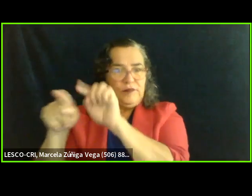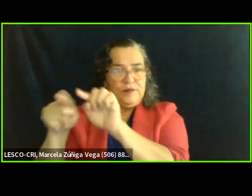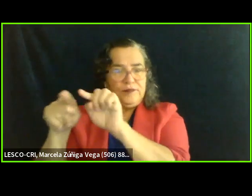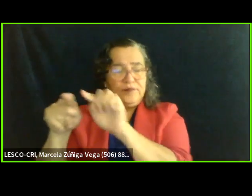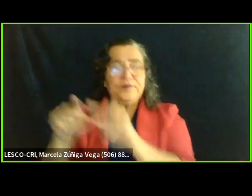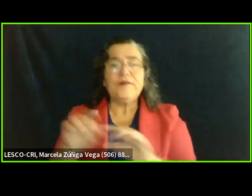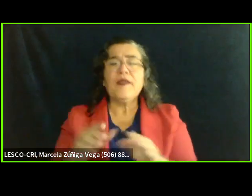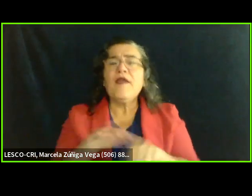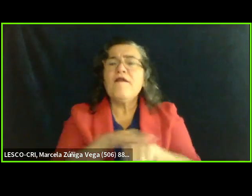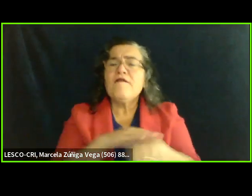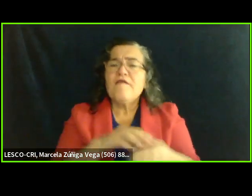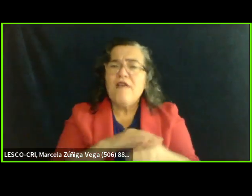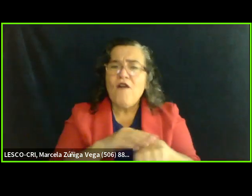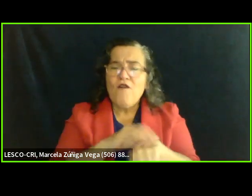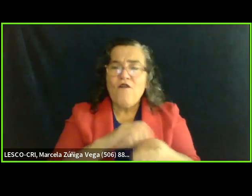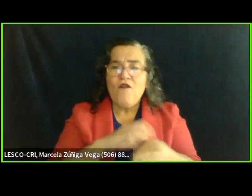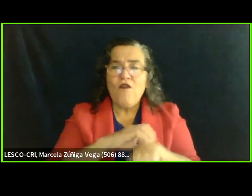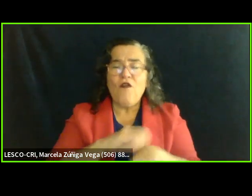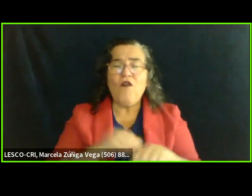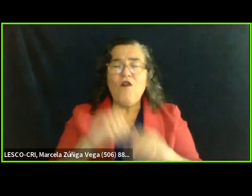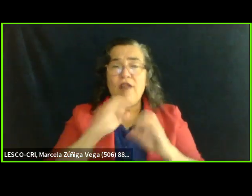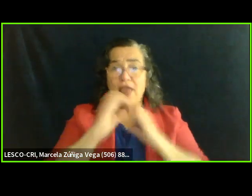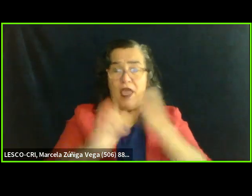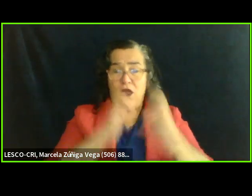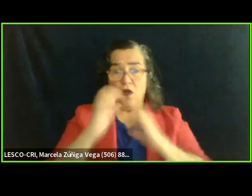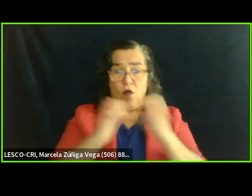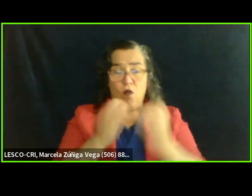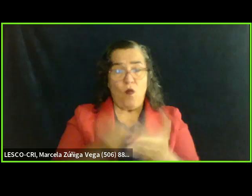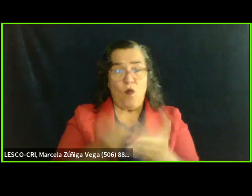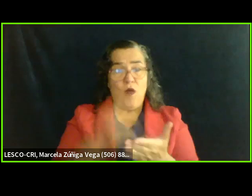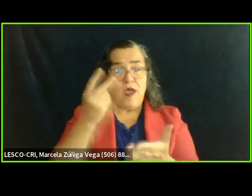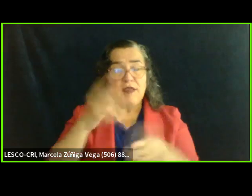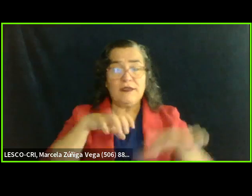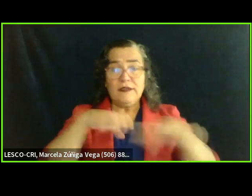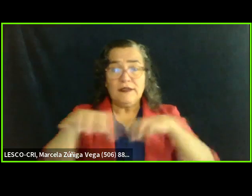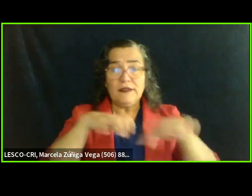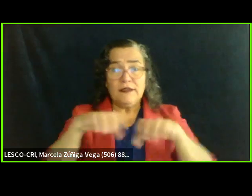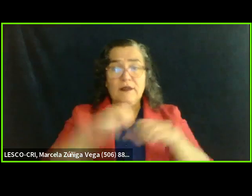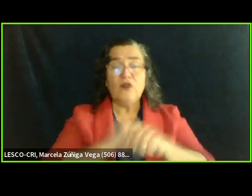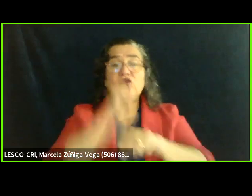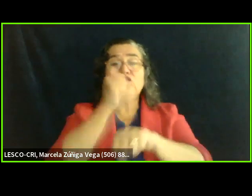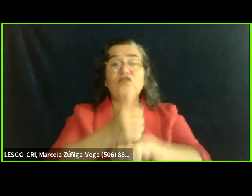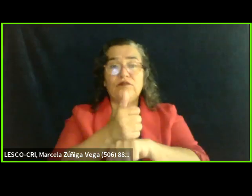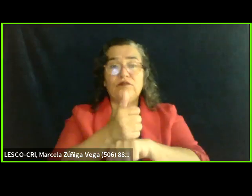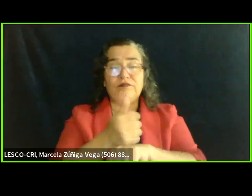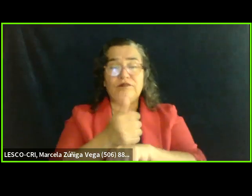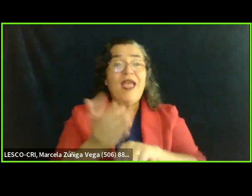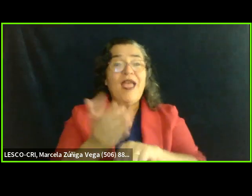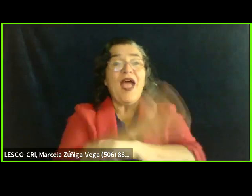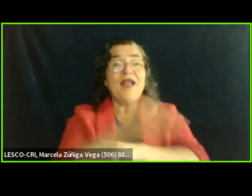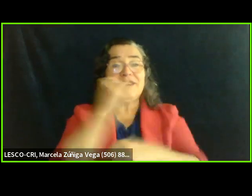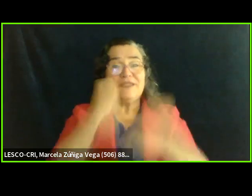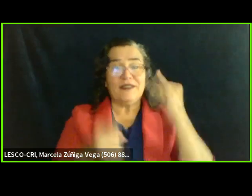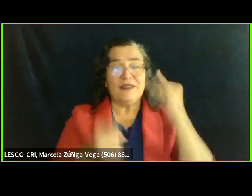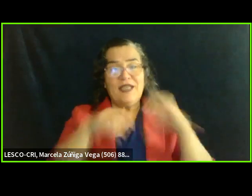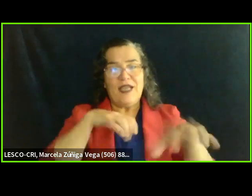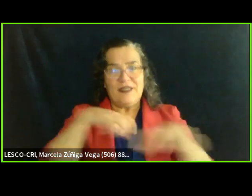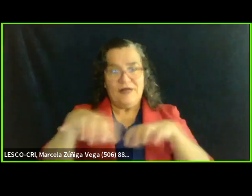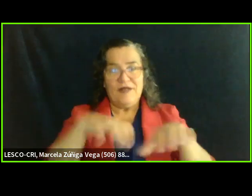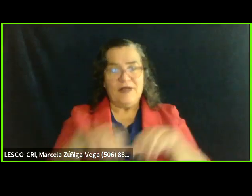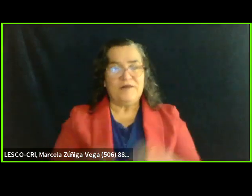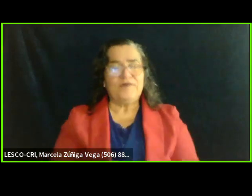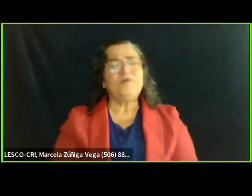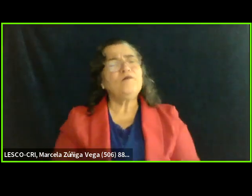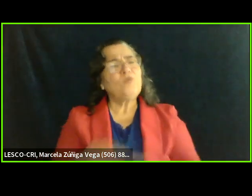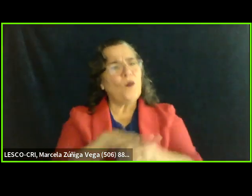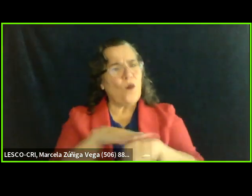de que completen la encuesta de valoración de la actividad que colocaremos en el chat antes de finalizar este evento. Por favor, tomar en cuenta